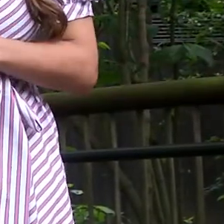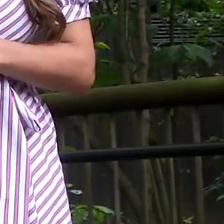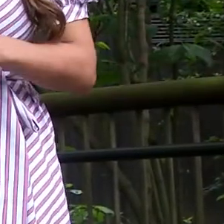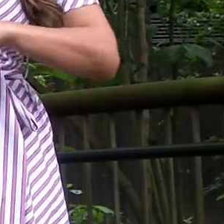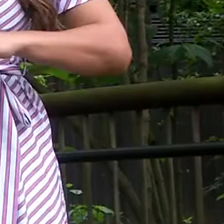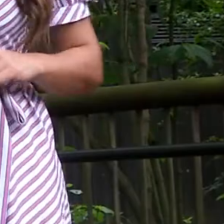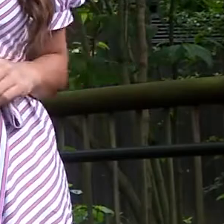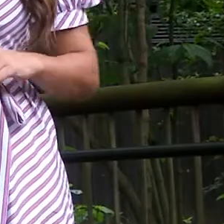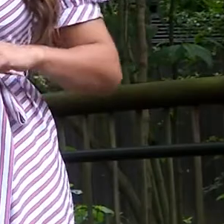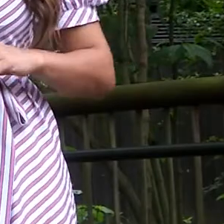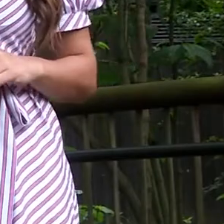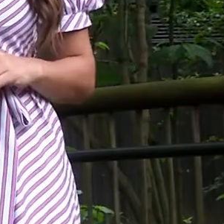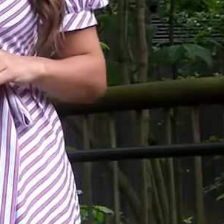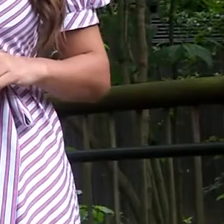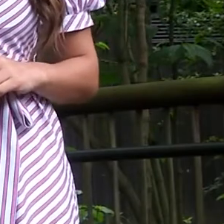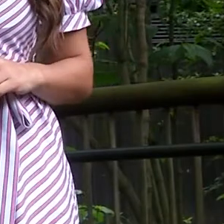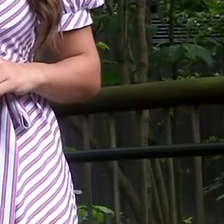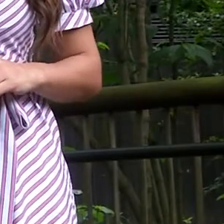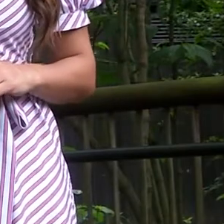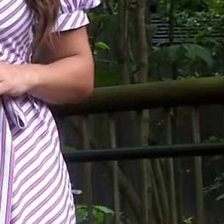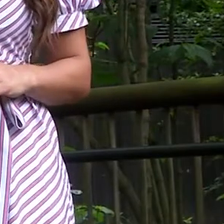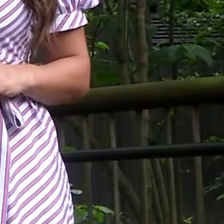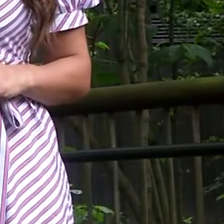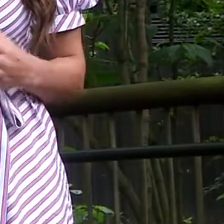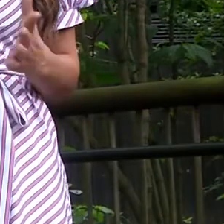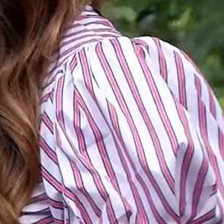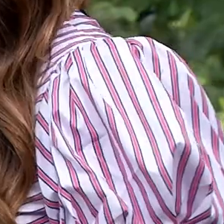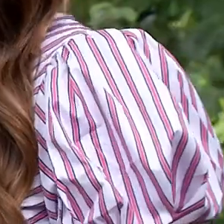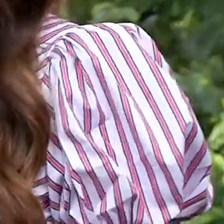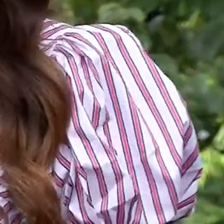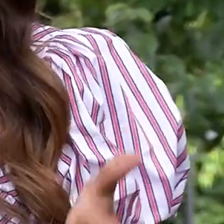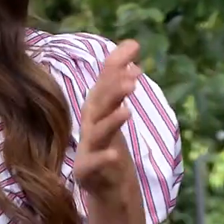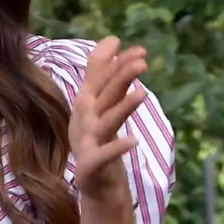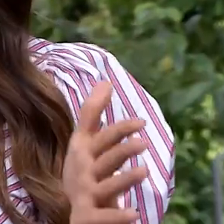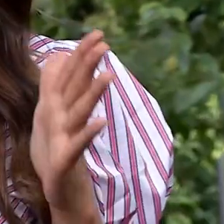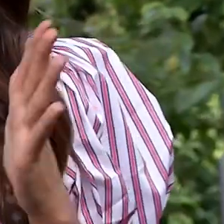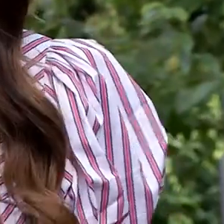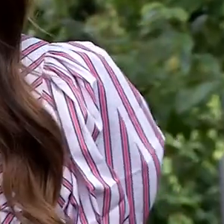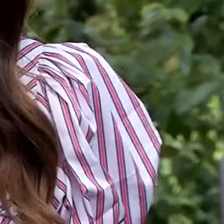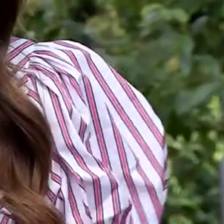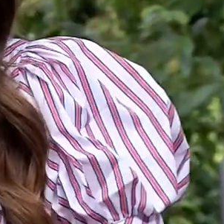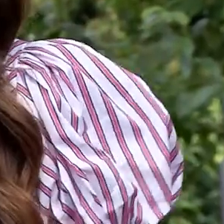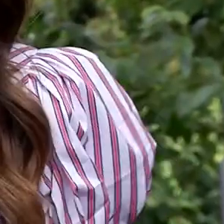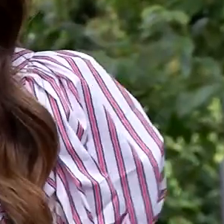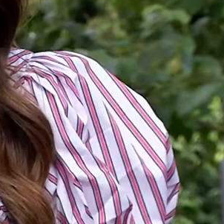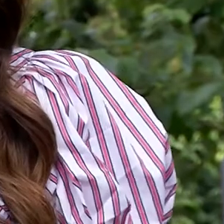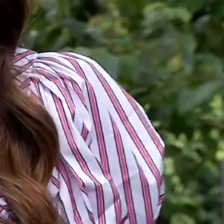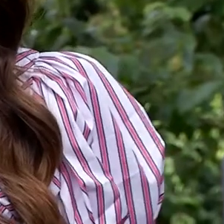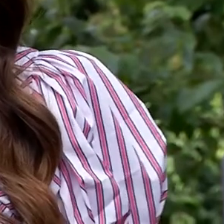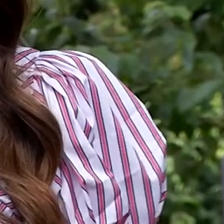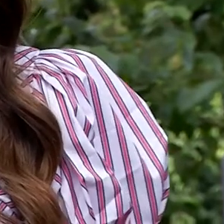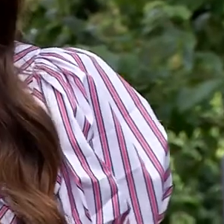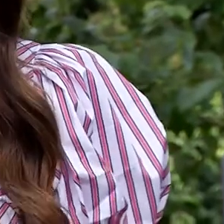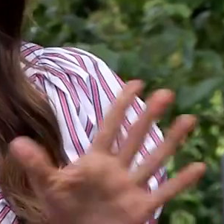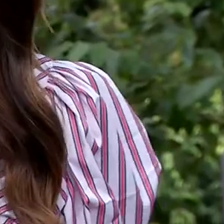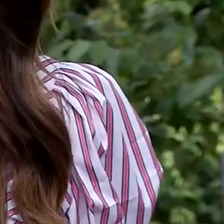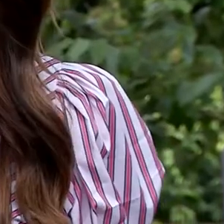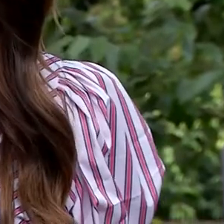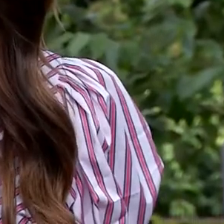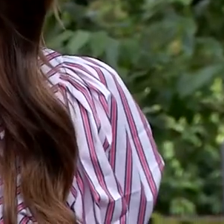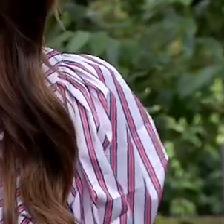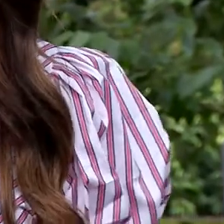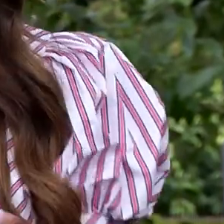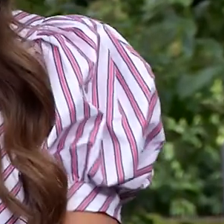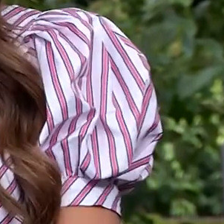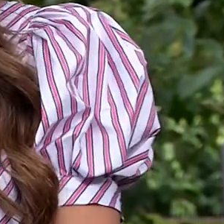y necesarias para ayudar a combatir la cifra de contagios en el país. Estamos en un momento crucial en la batalla contra el coronavirus. El uso